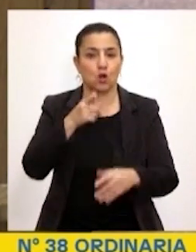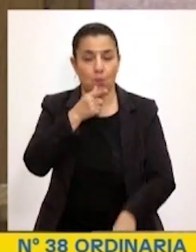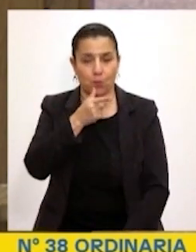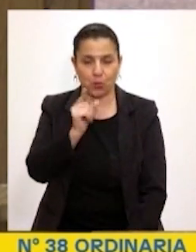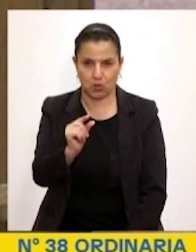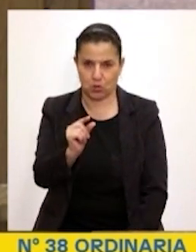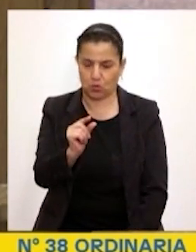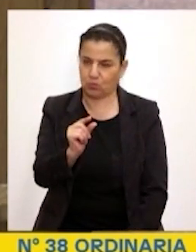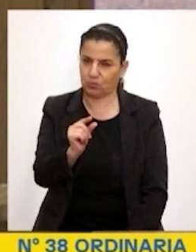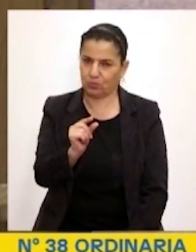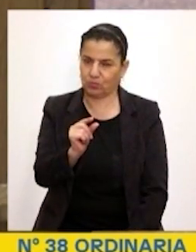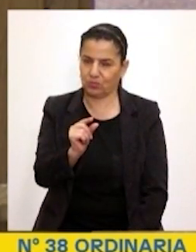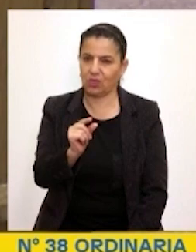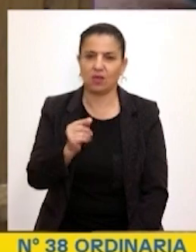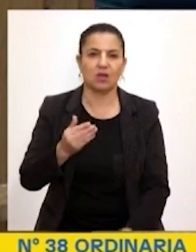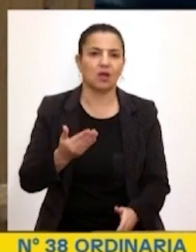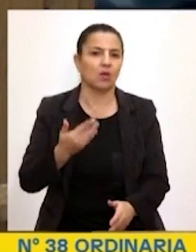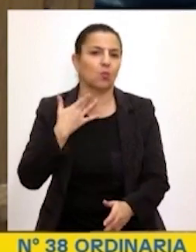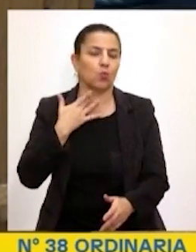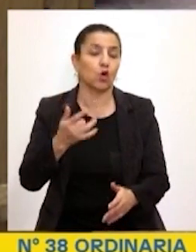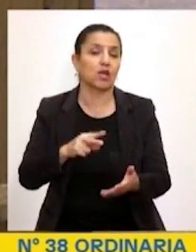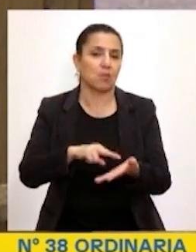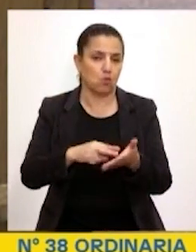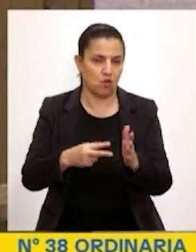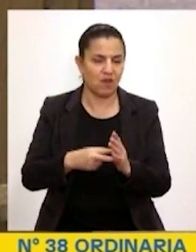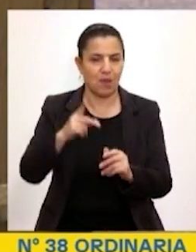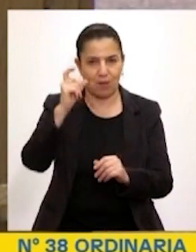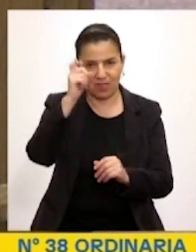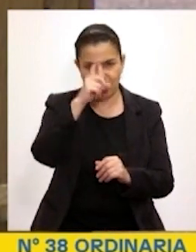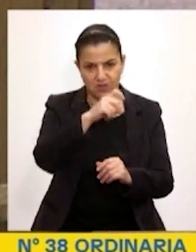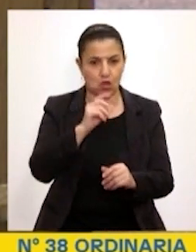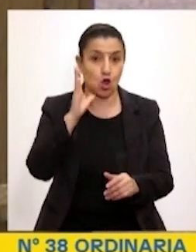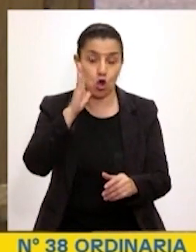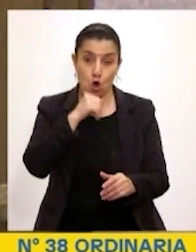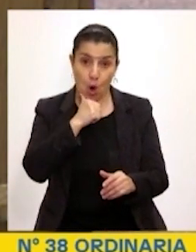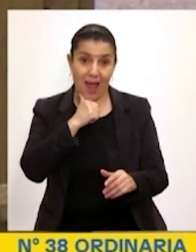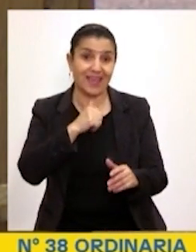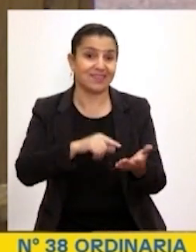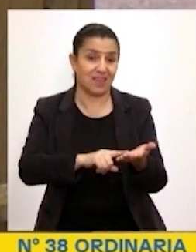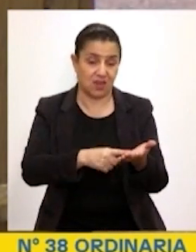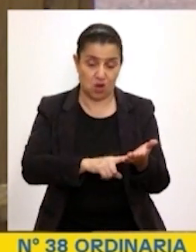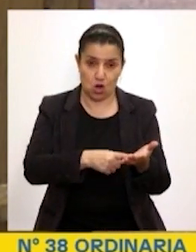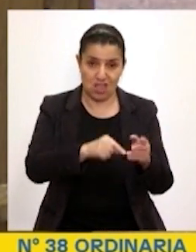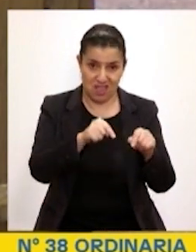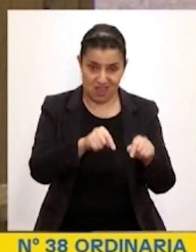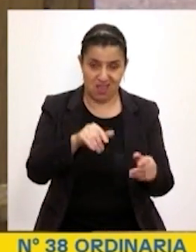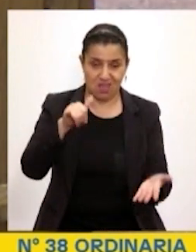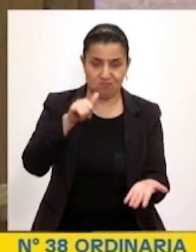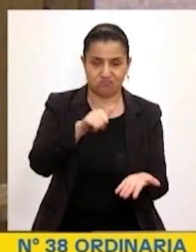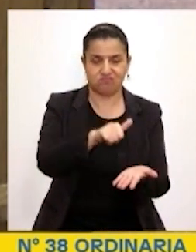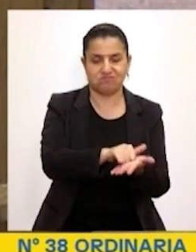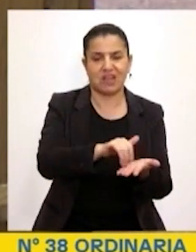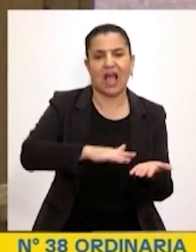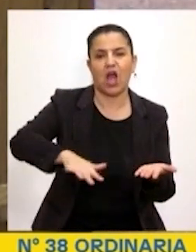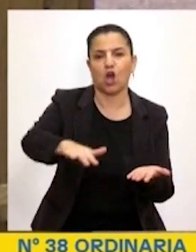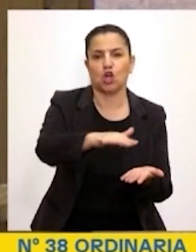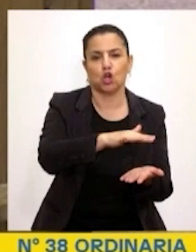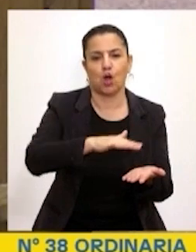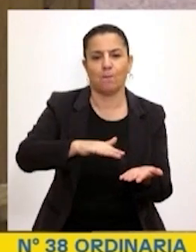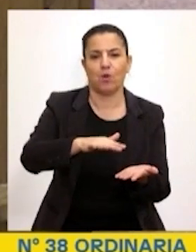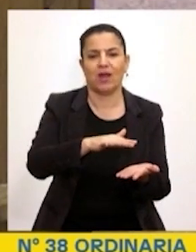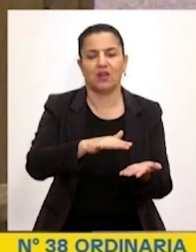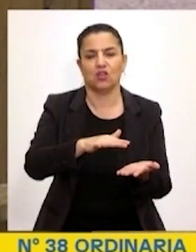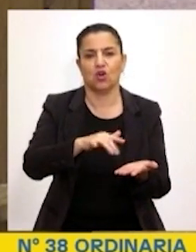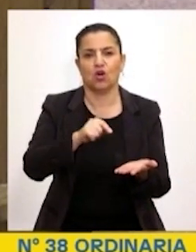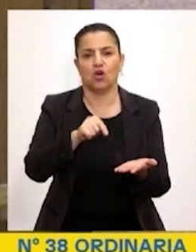tiempo posible toda vez que las dificultades que implica este no contar con este equipamiento sitúa el aeropuerto prácticamente el aeropuerto de